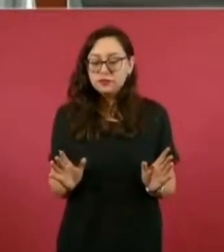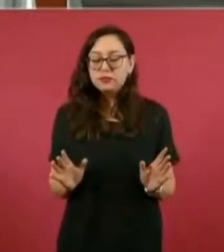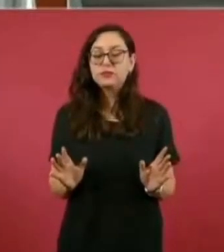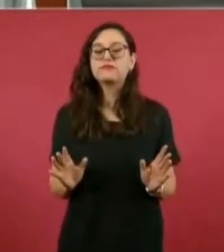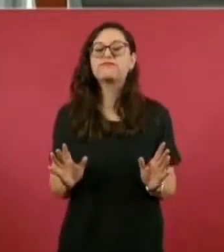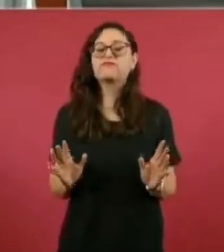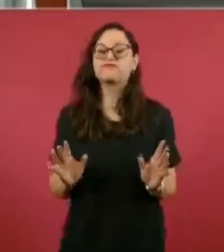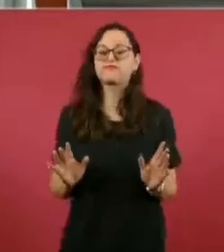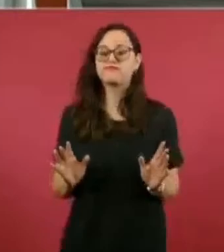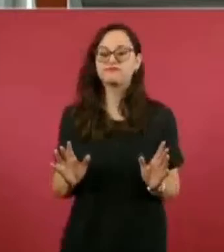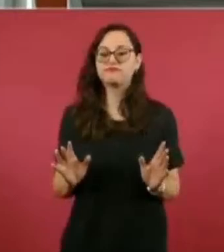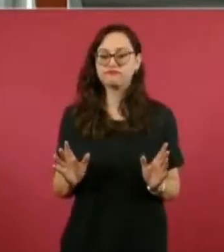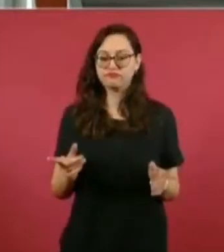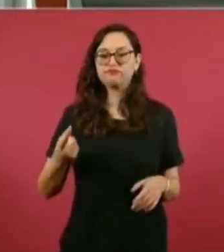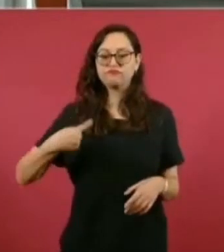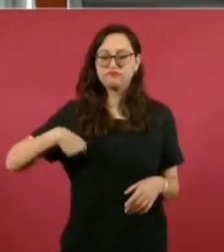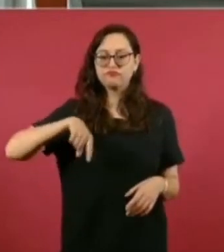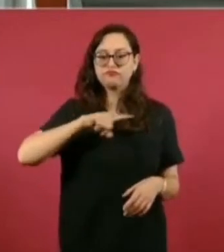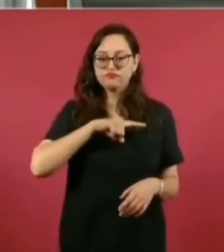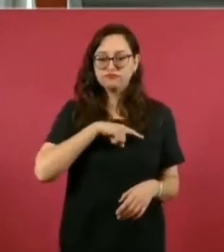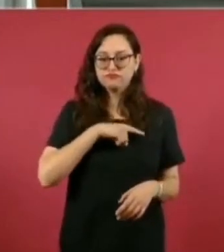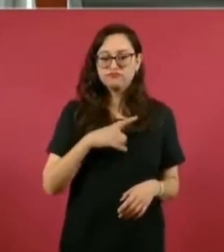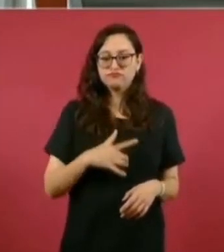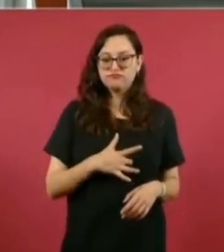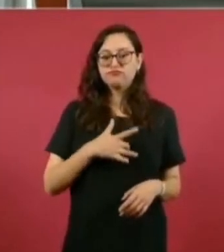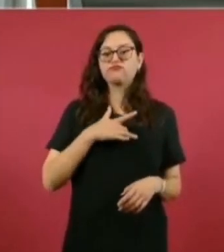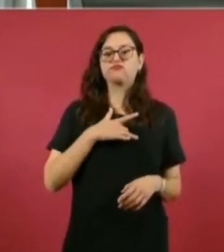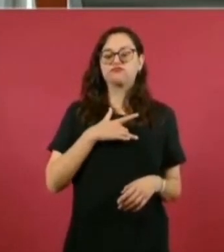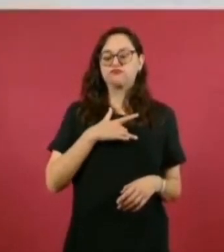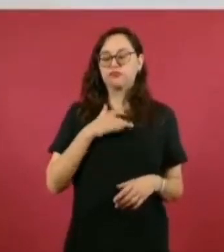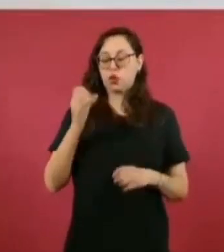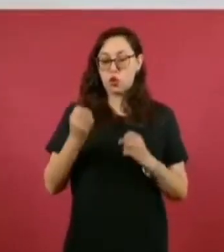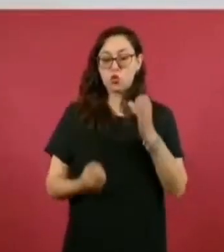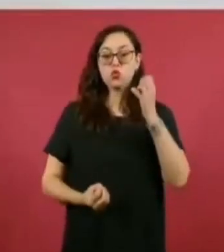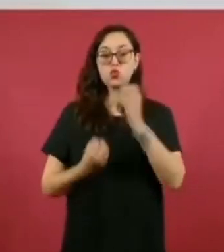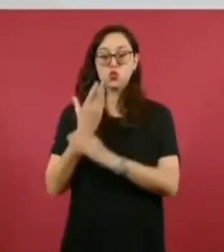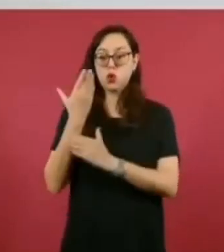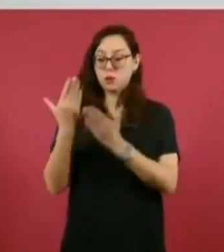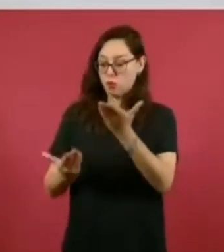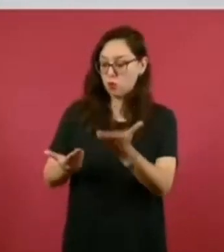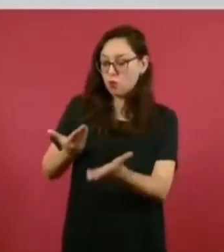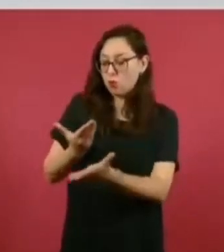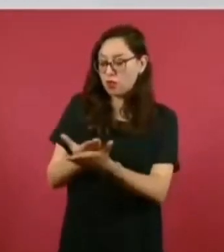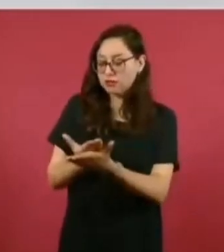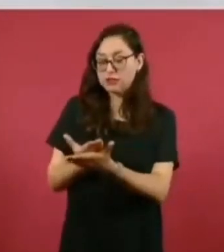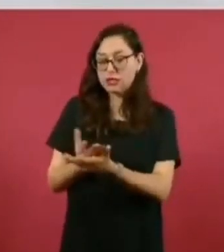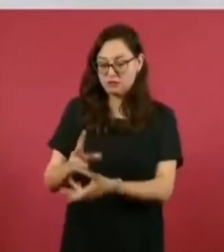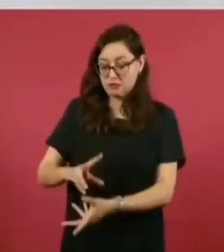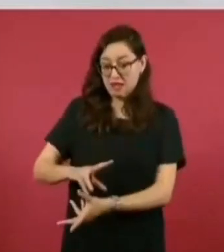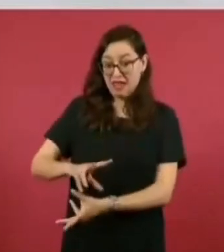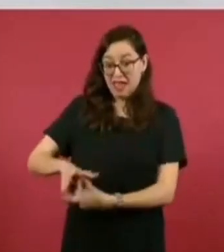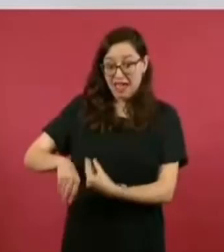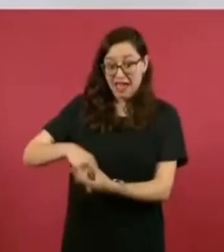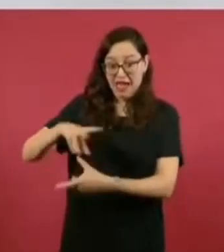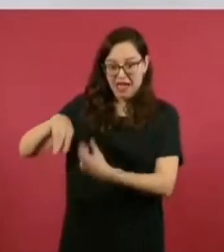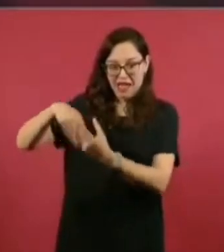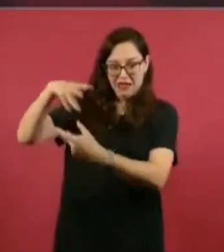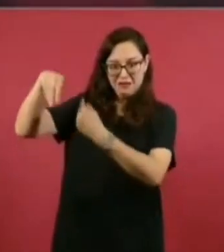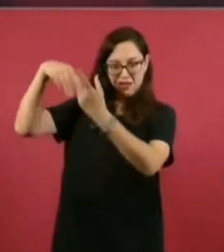como decidimos llevar a cabo esta política, que es única, no se